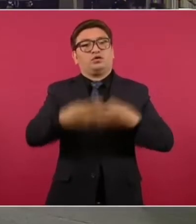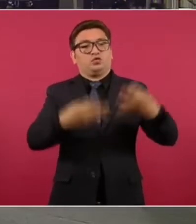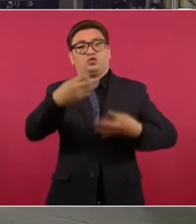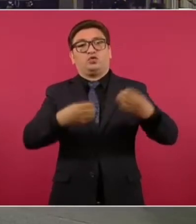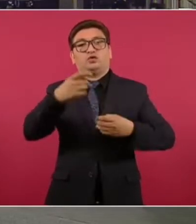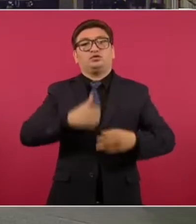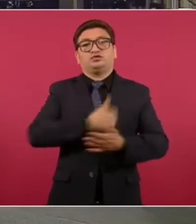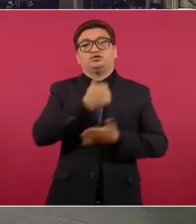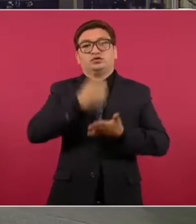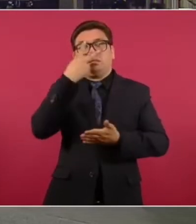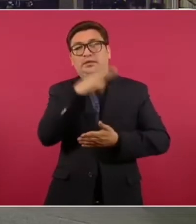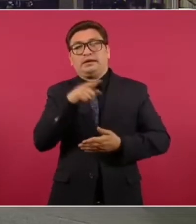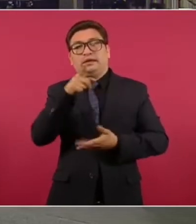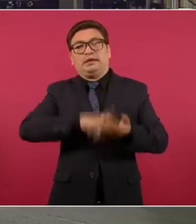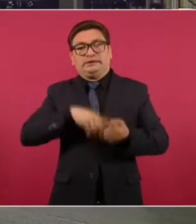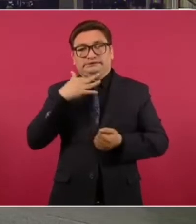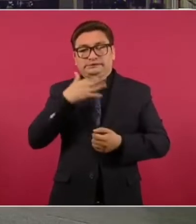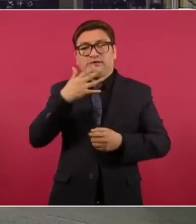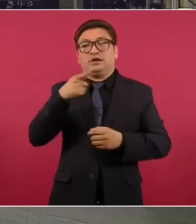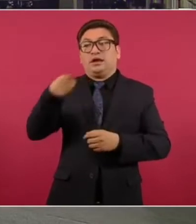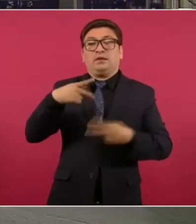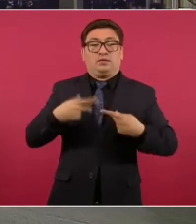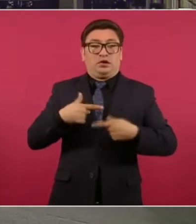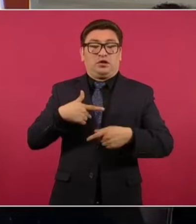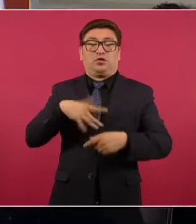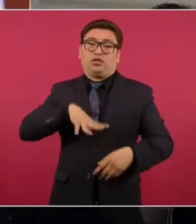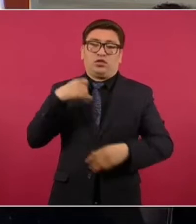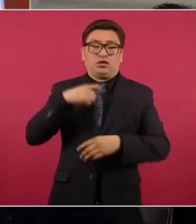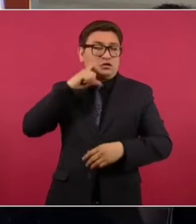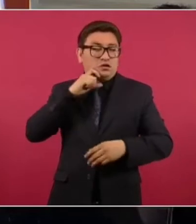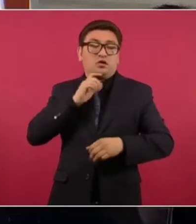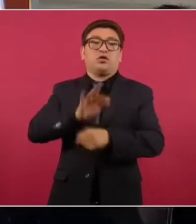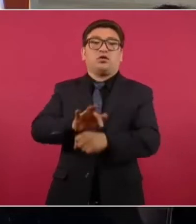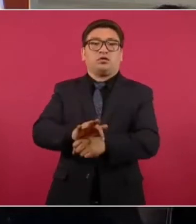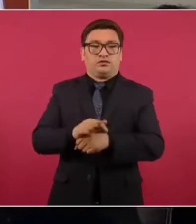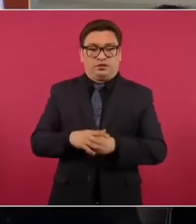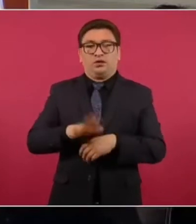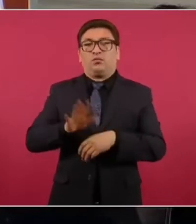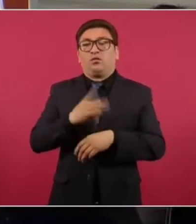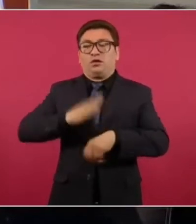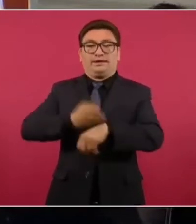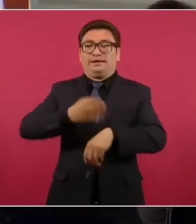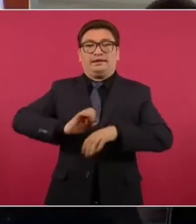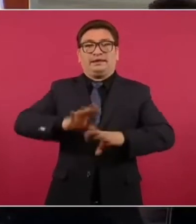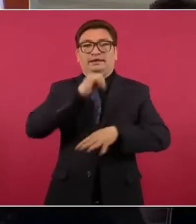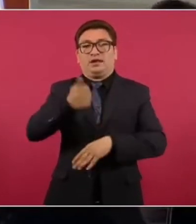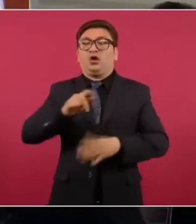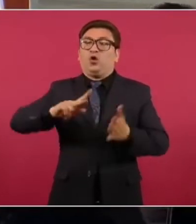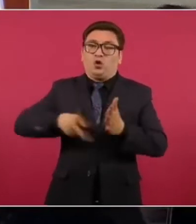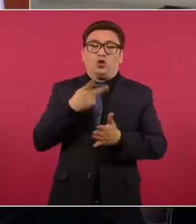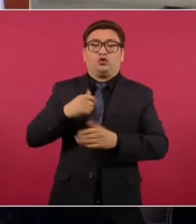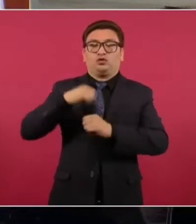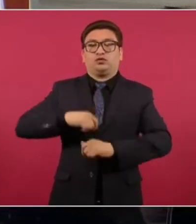la Ciudad de México podrido, que defiende a un agresor sexual, no solo para que quede impune, sino para que sea reinstalado como magistrado